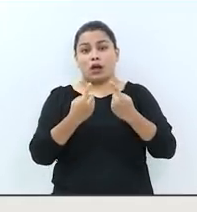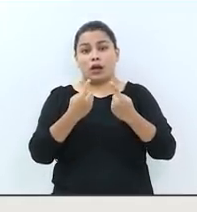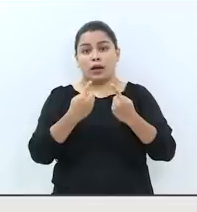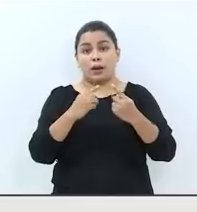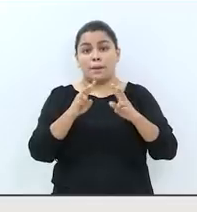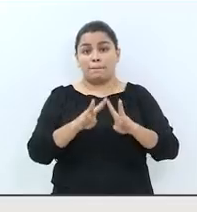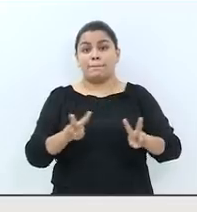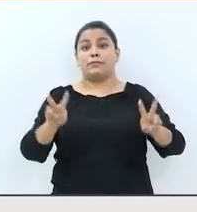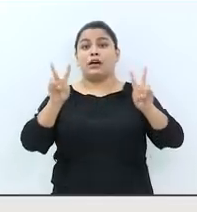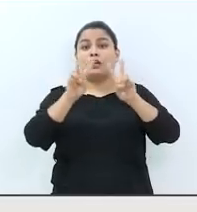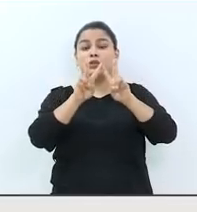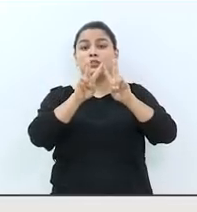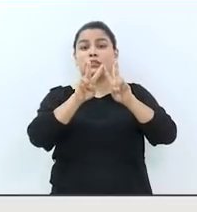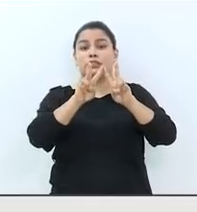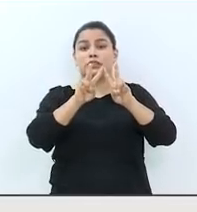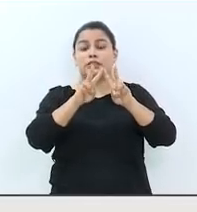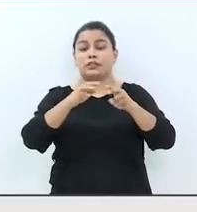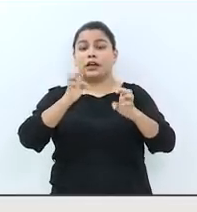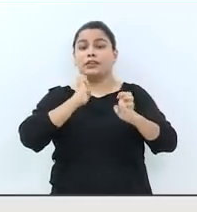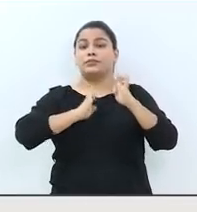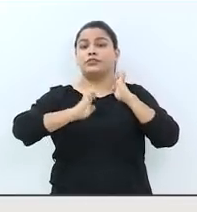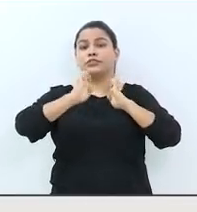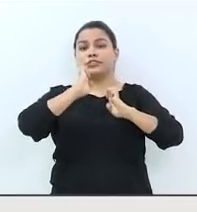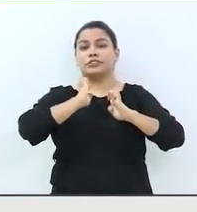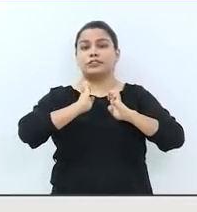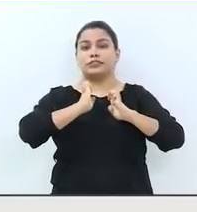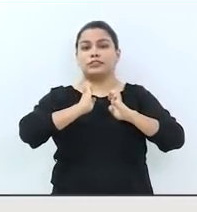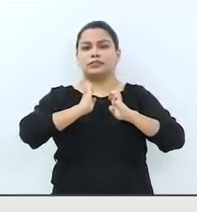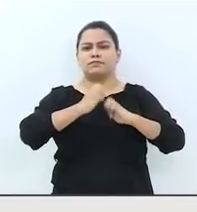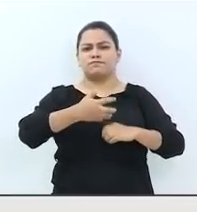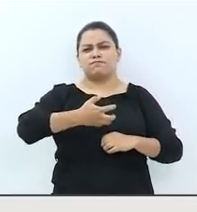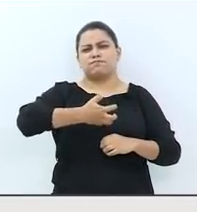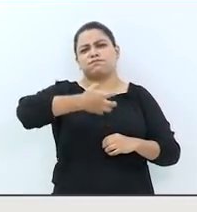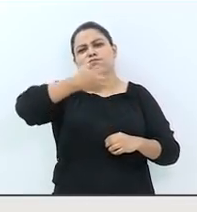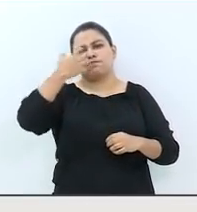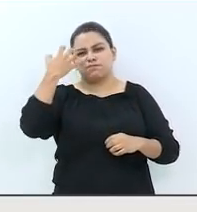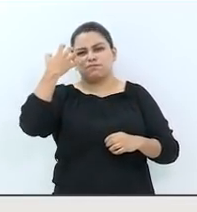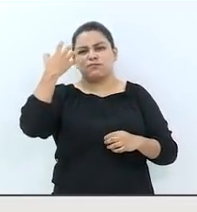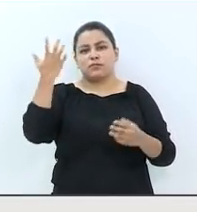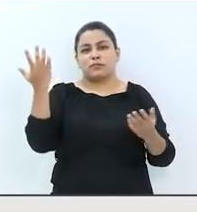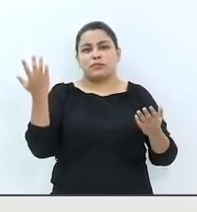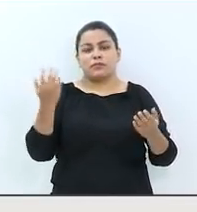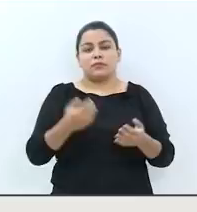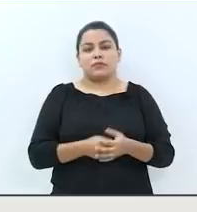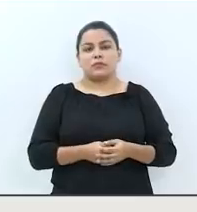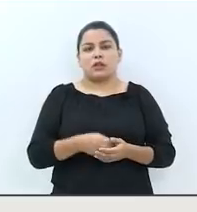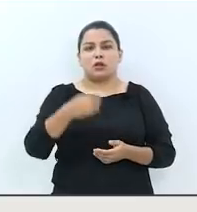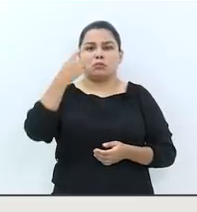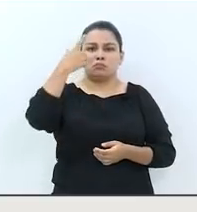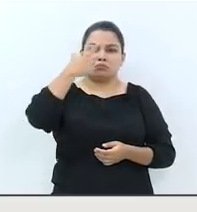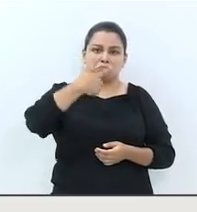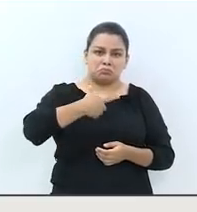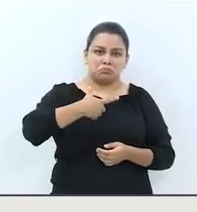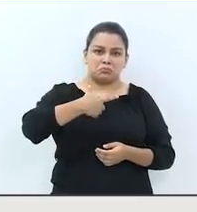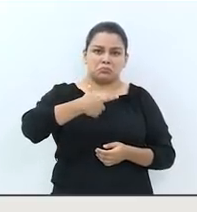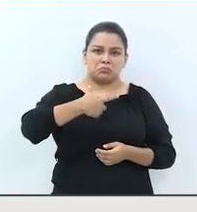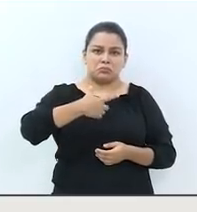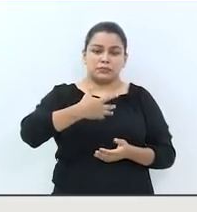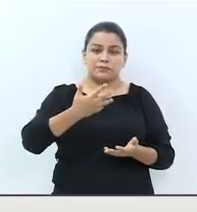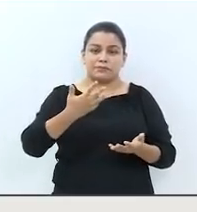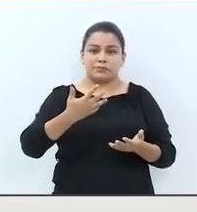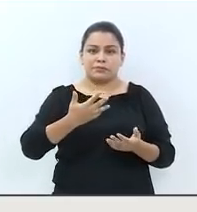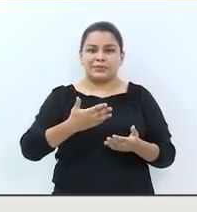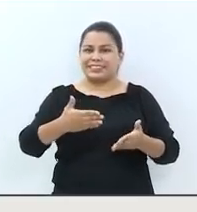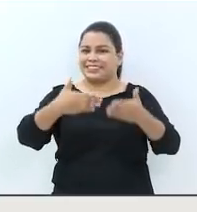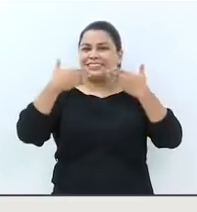validar las emociones, el enojo, la tristeza,